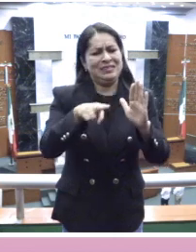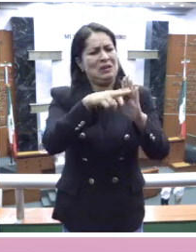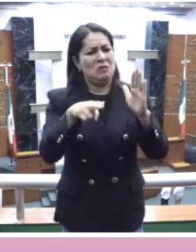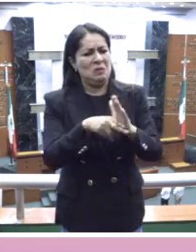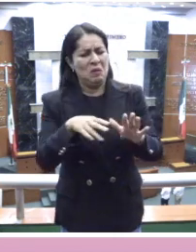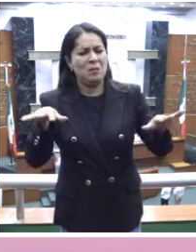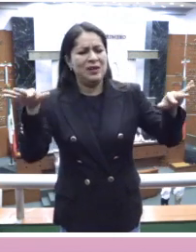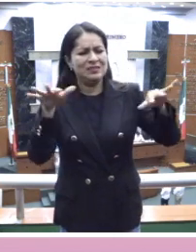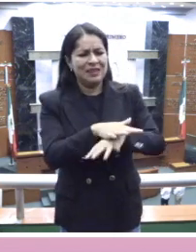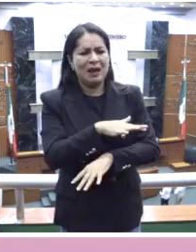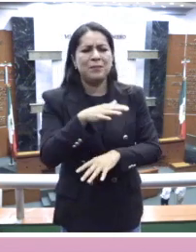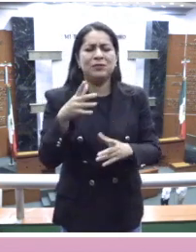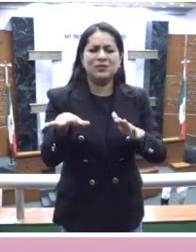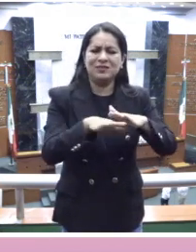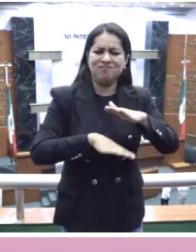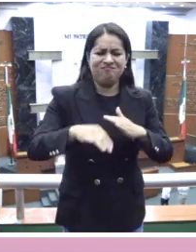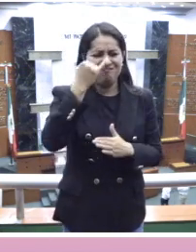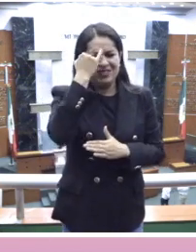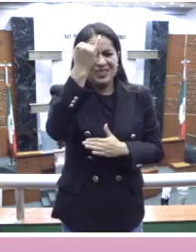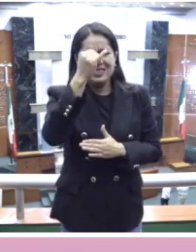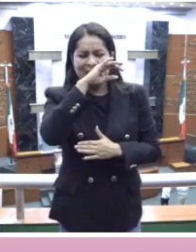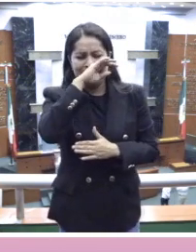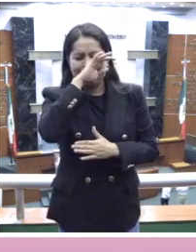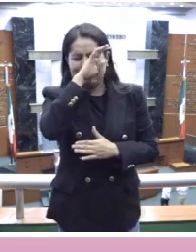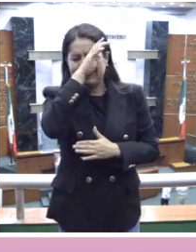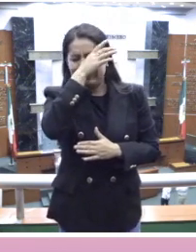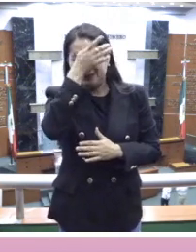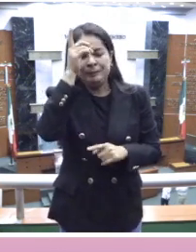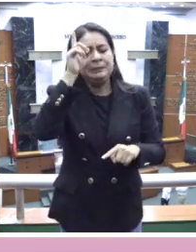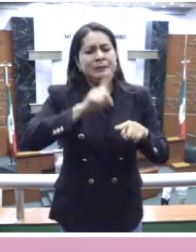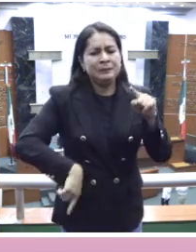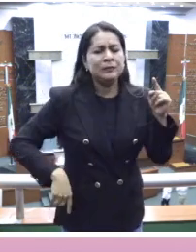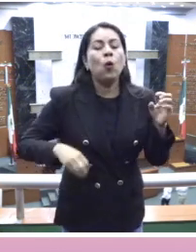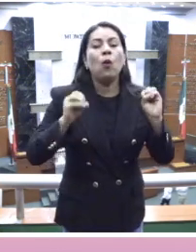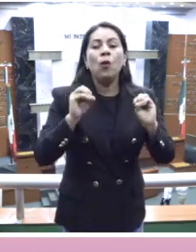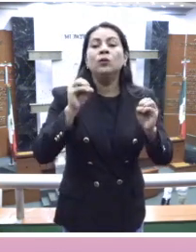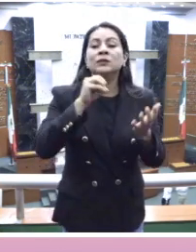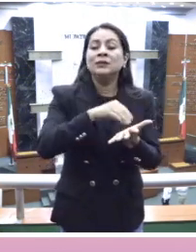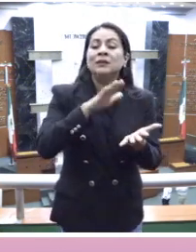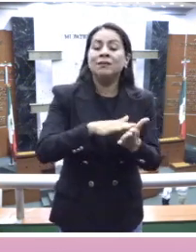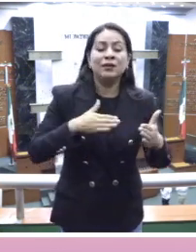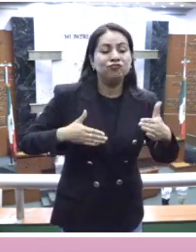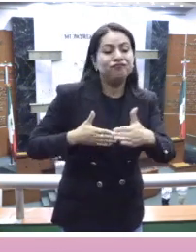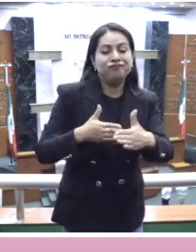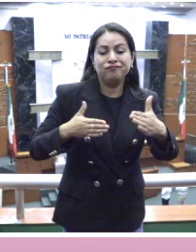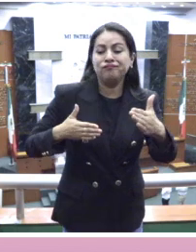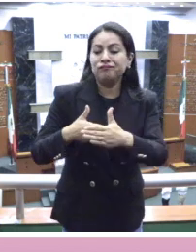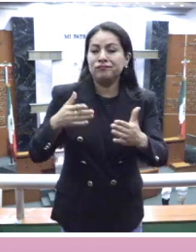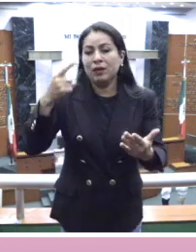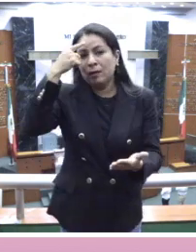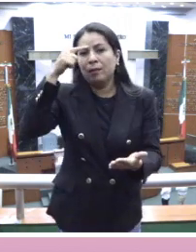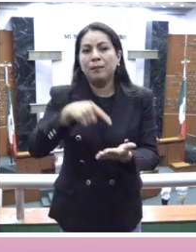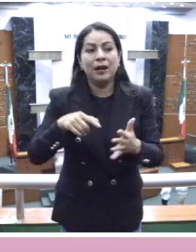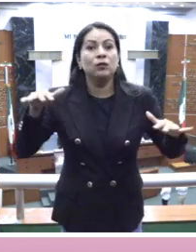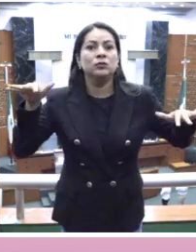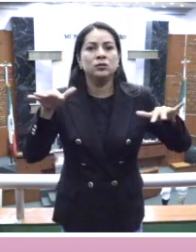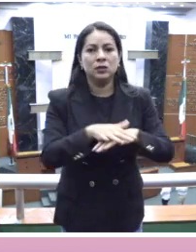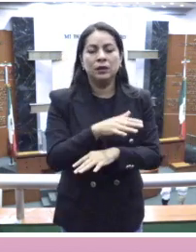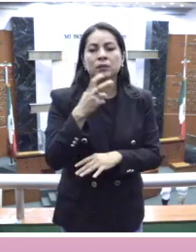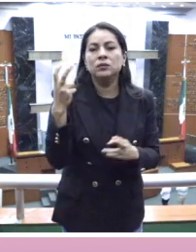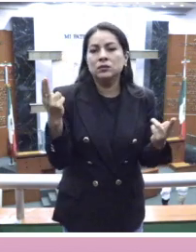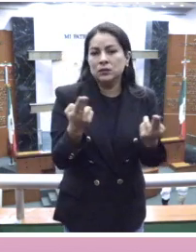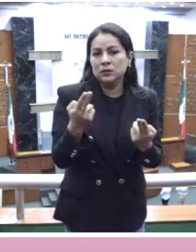normativos basados en interpretaciones de desuso o se establezcan barreras para la vigencia de aquellas